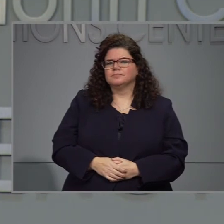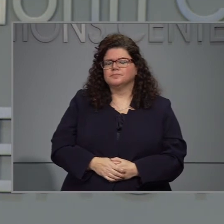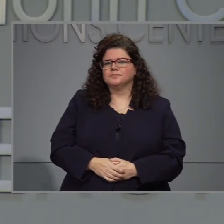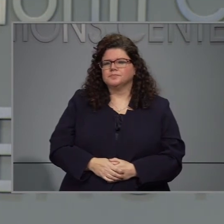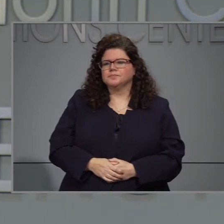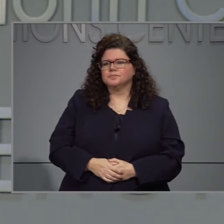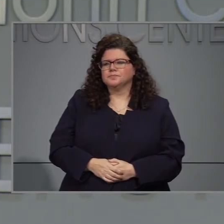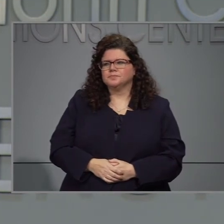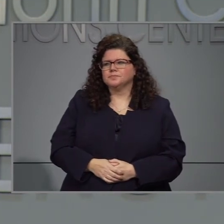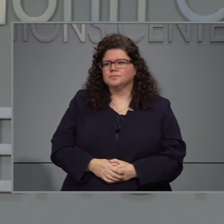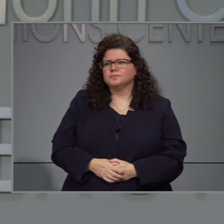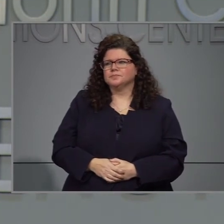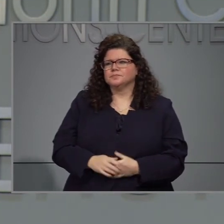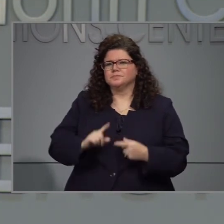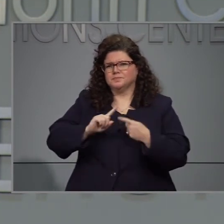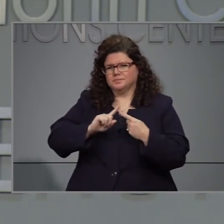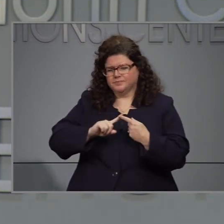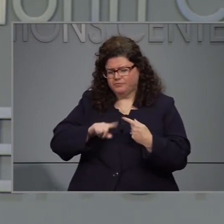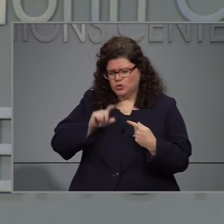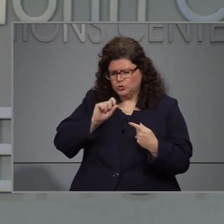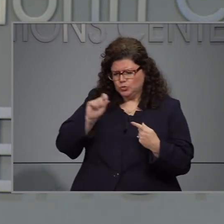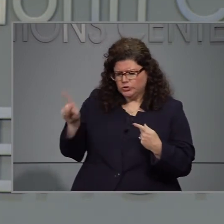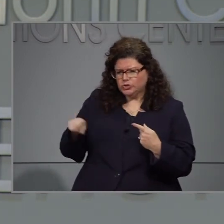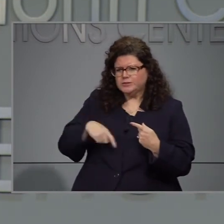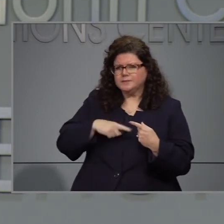Tengo un par de preguntas.